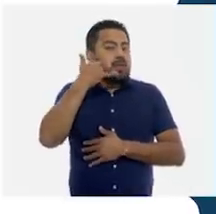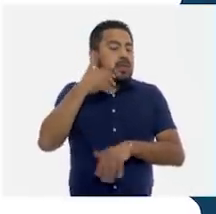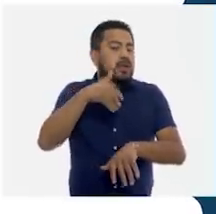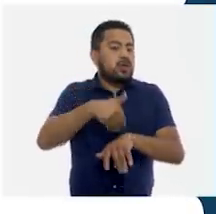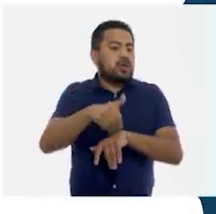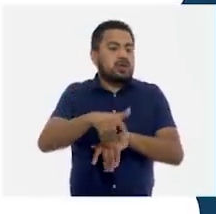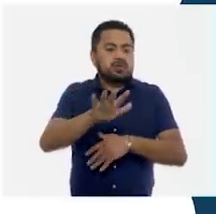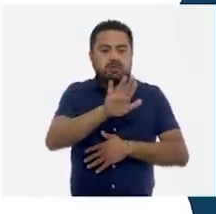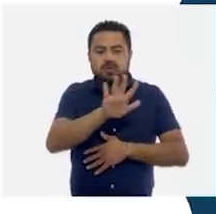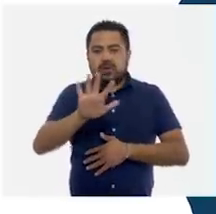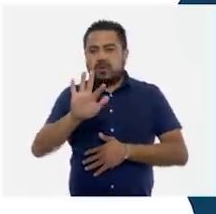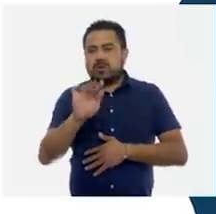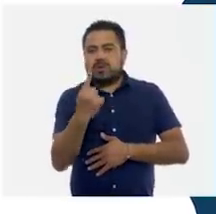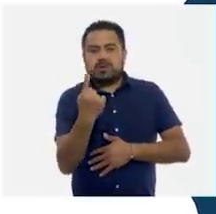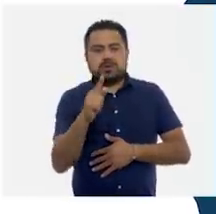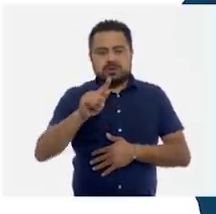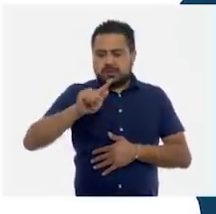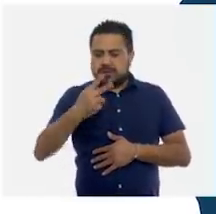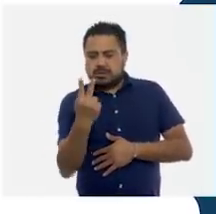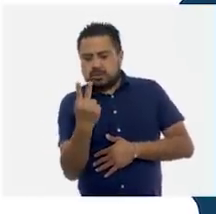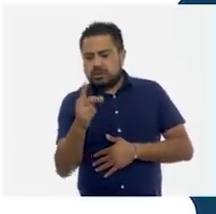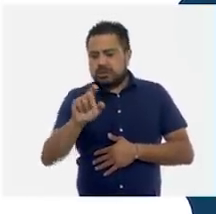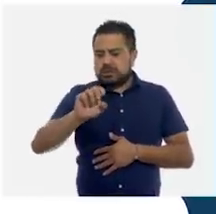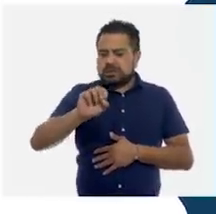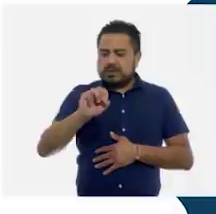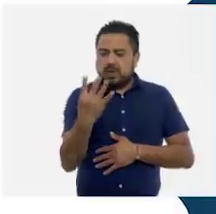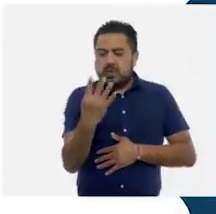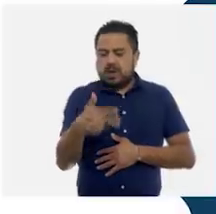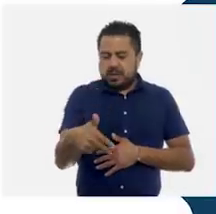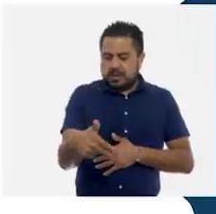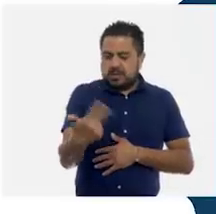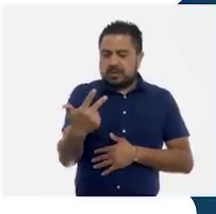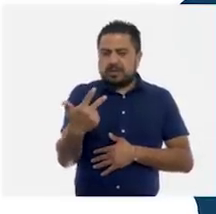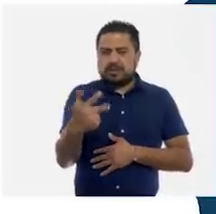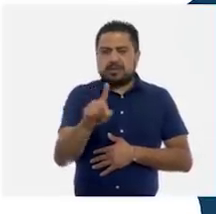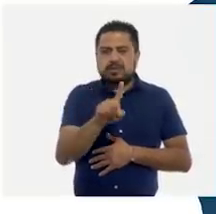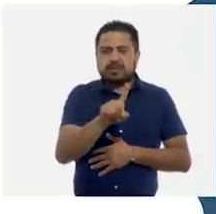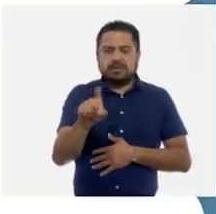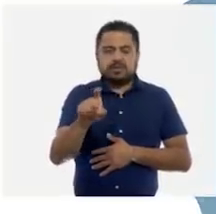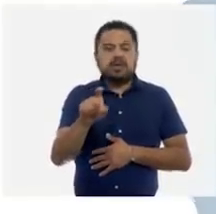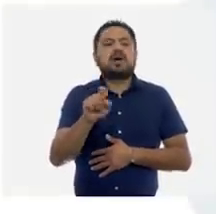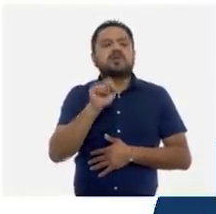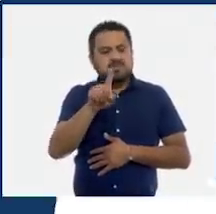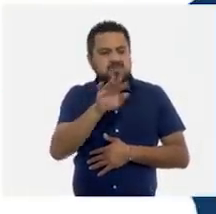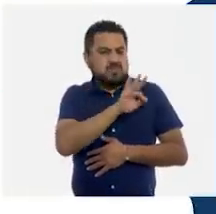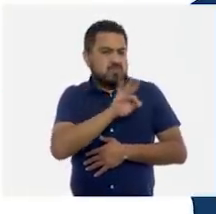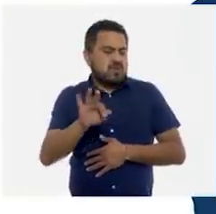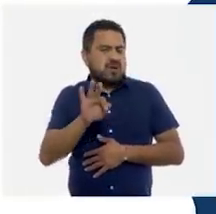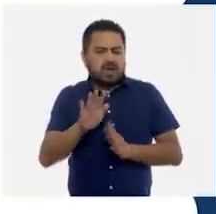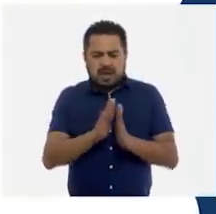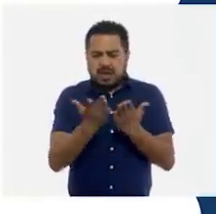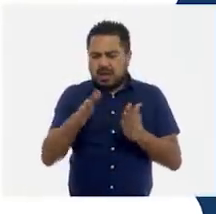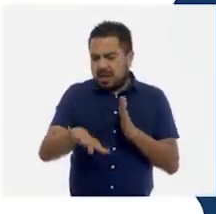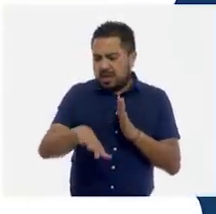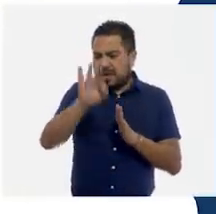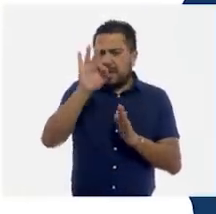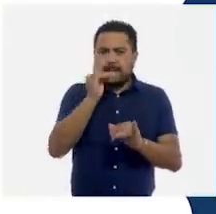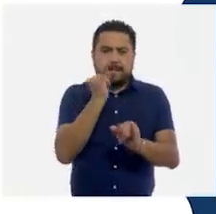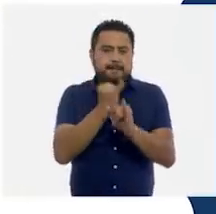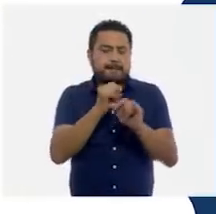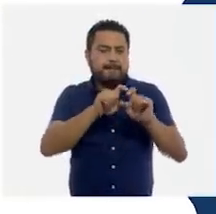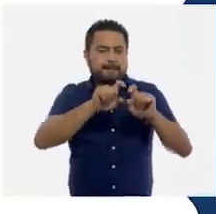teléfono 55 41 72 04 13. También puedes encontrar los libros de texto en la